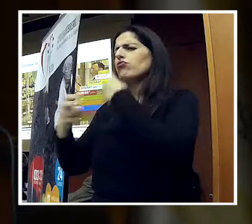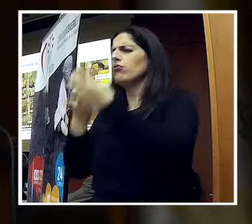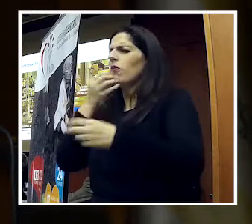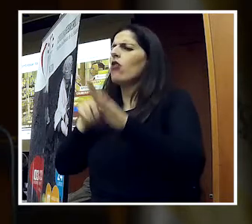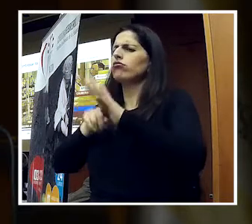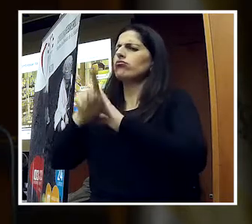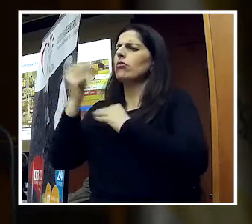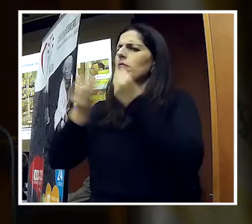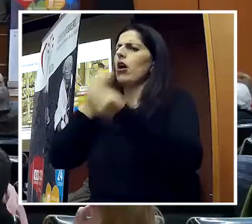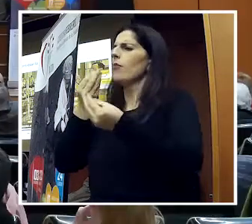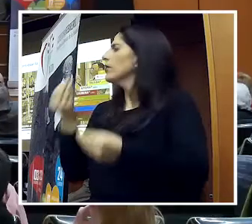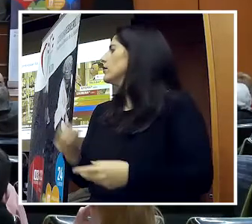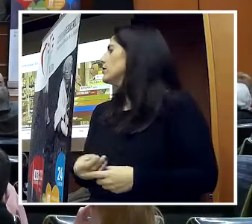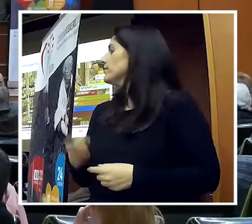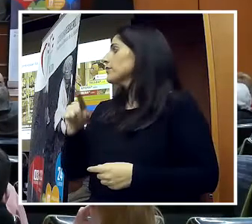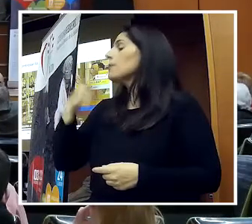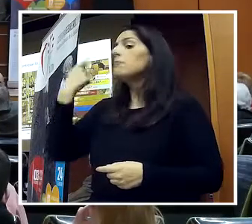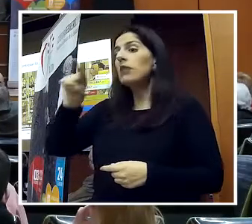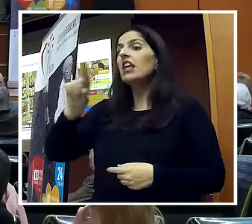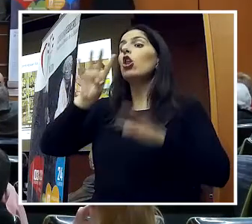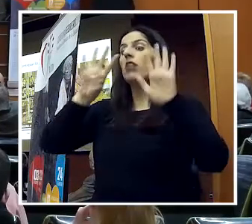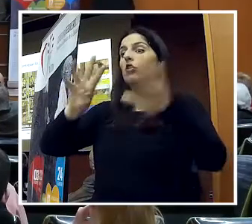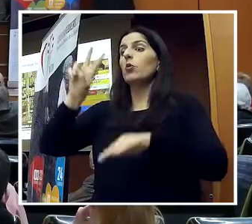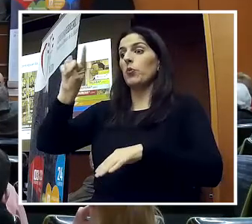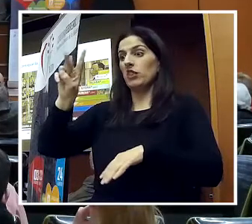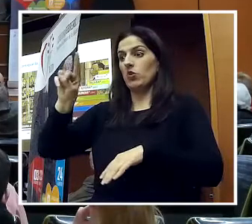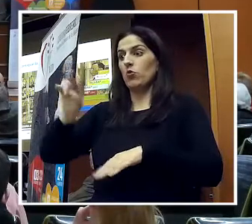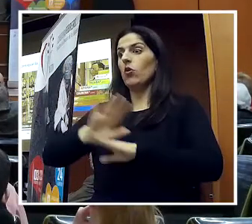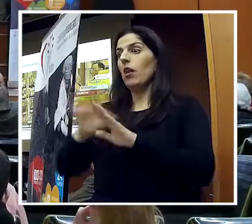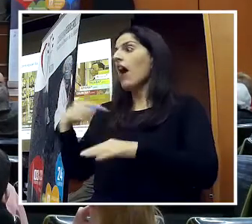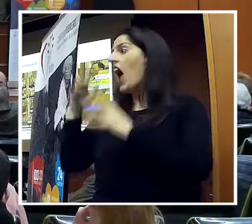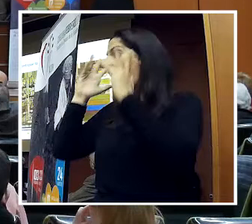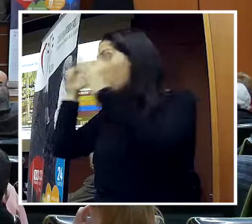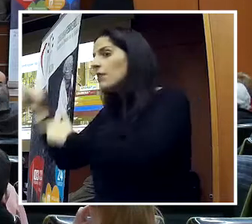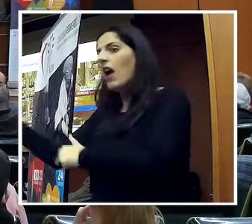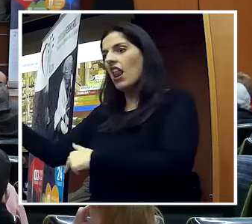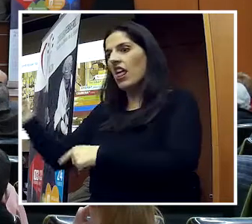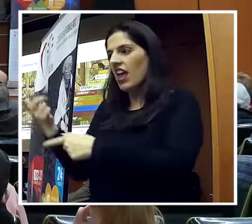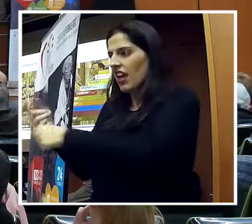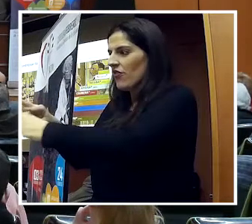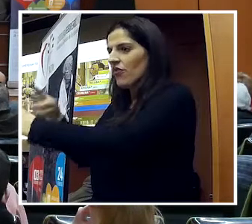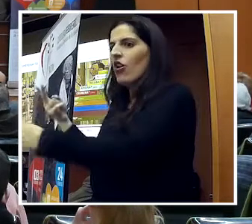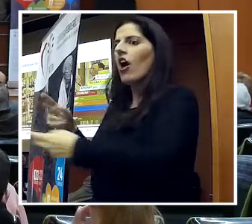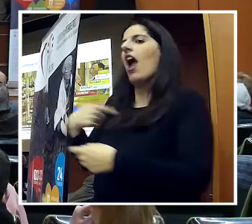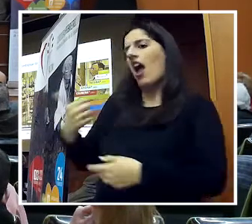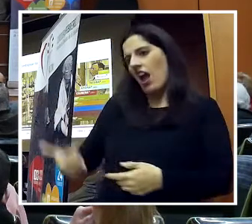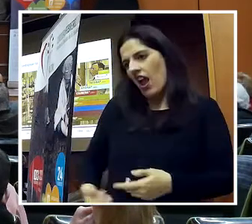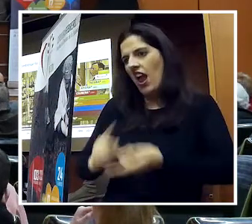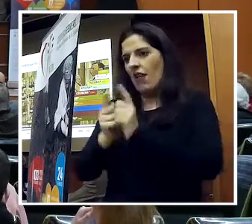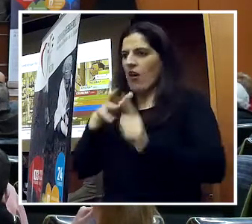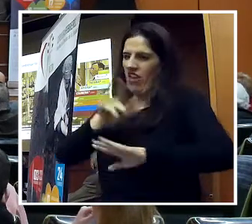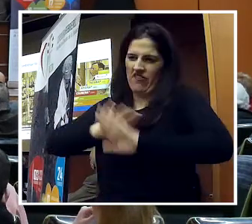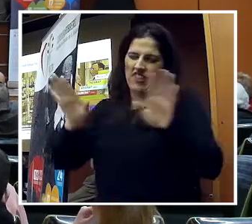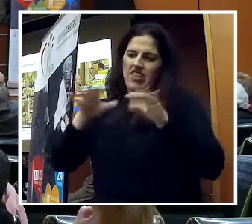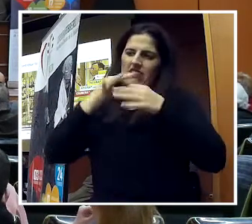en el año 1921, donde entonces solo había insulinas animales que ya no están comercializadas, hasta las más novedosas que han salido en los últimos